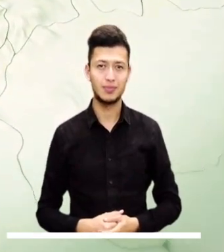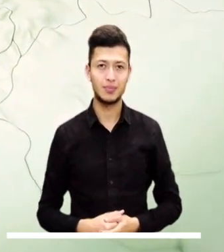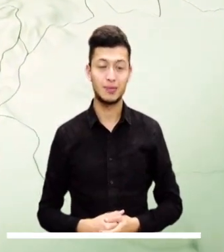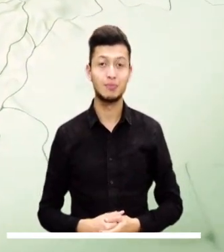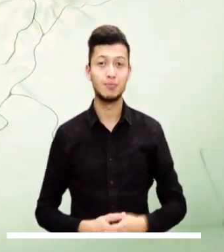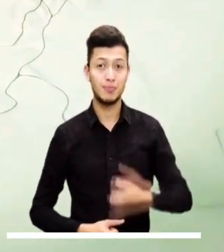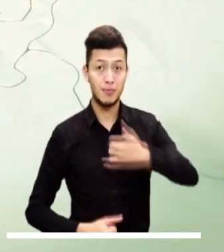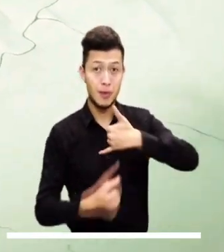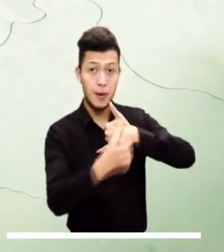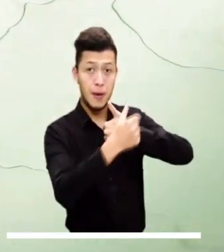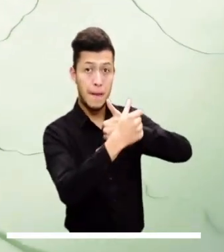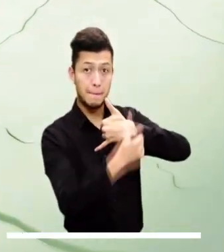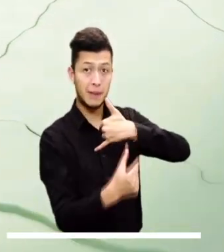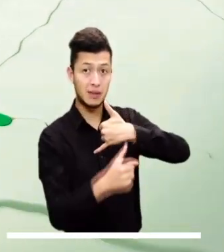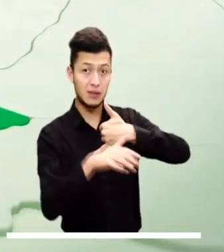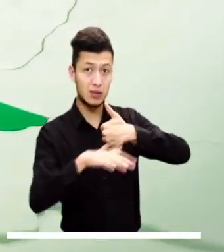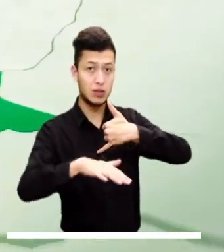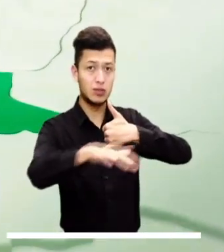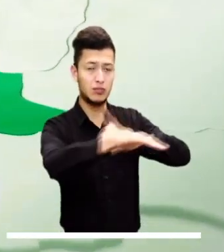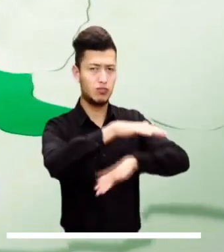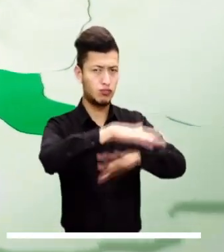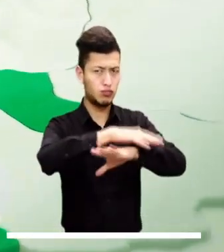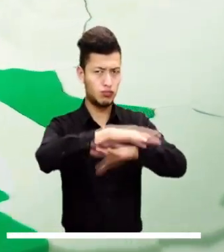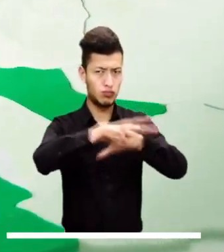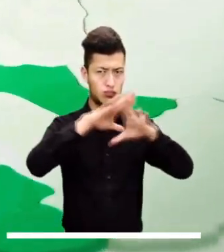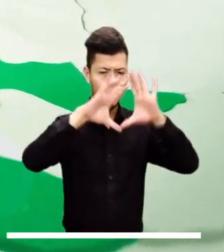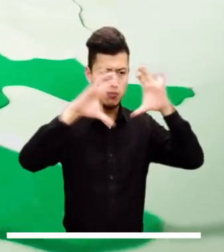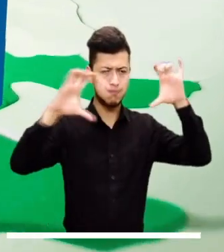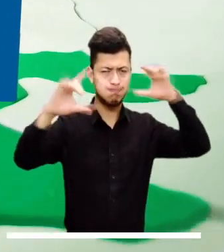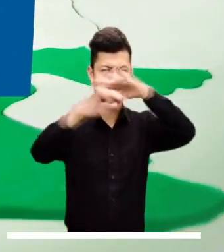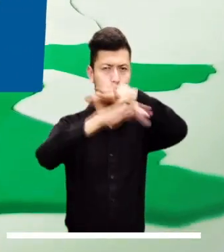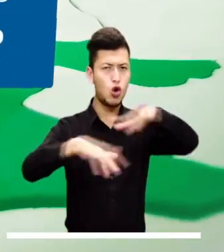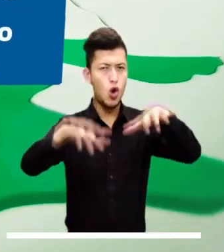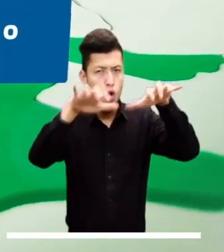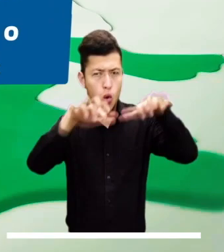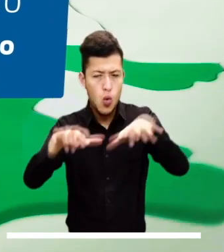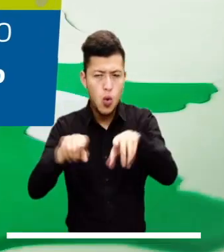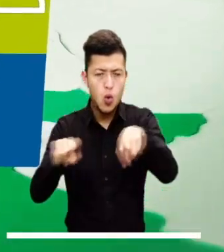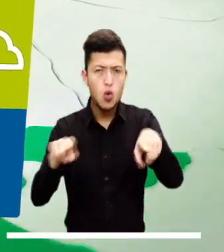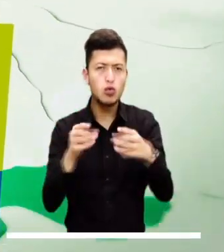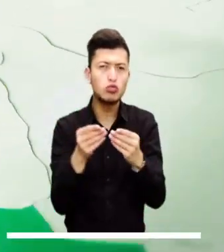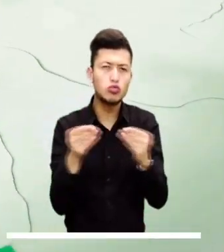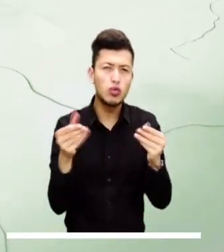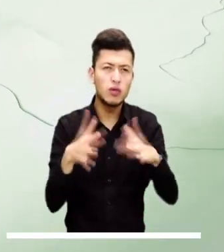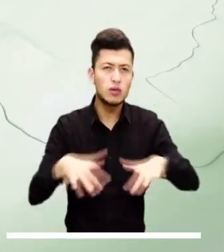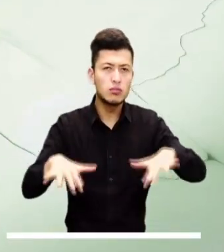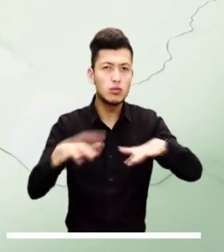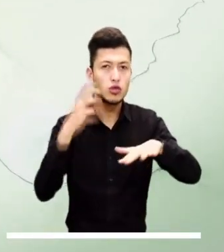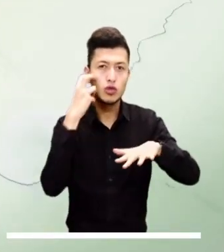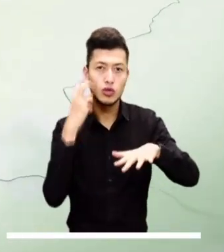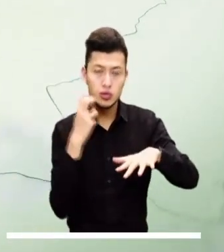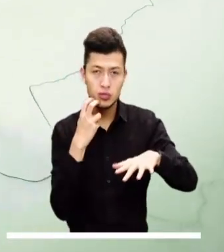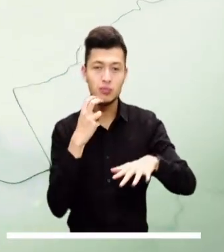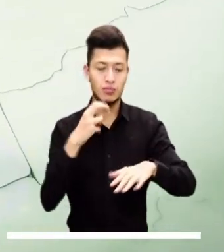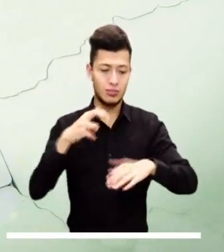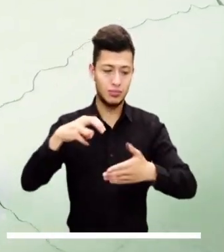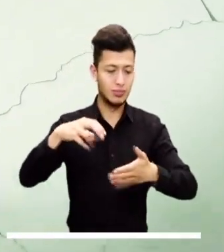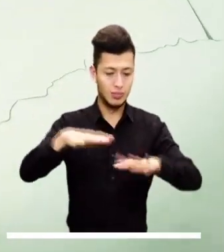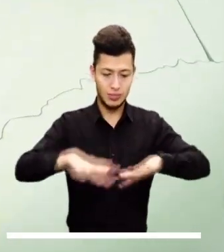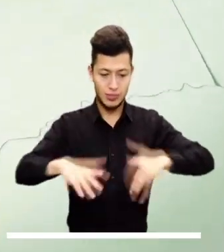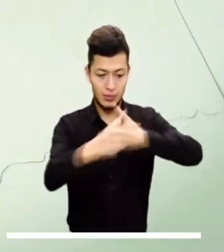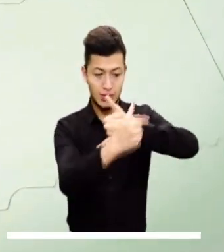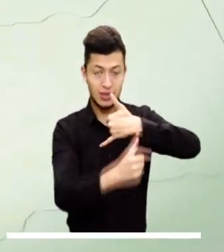El Pacífico advierte tarde con cielo cubierto y algunas precipitaciones de poca intensidad sobre Chocó, el litoral Pacífico y